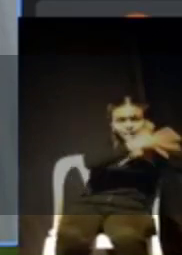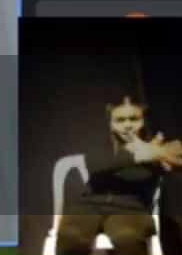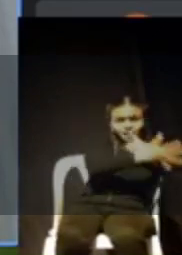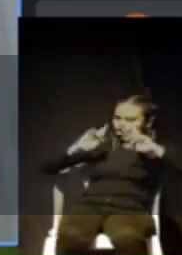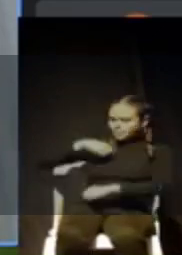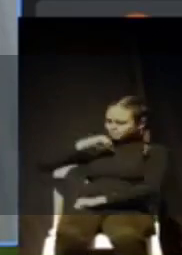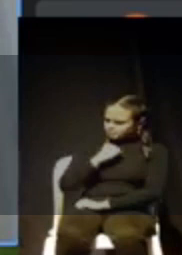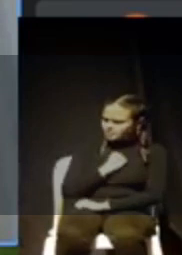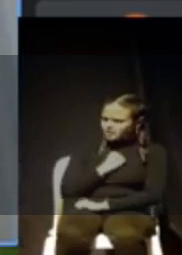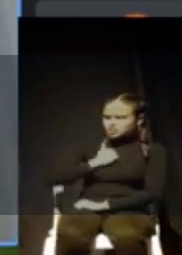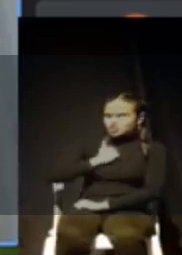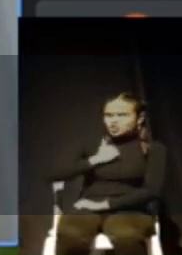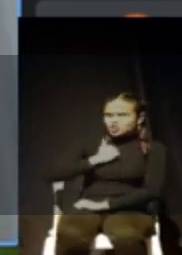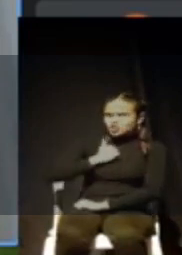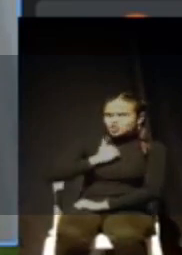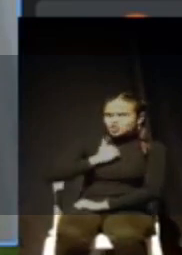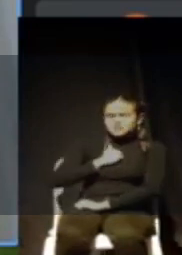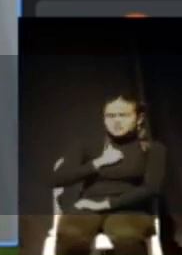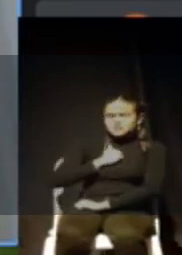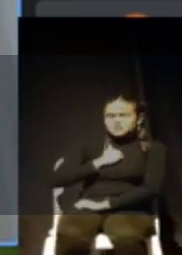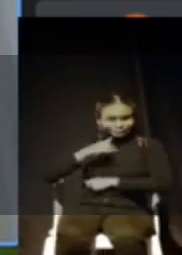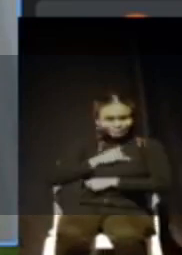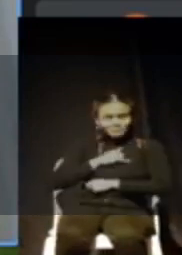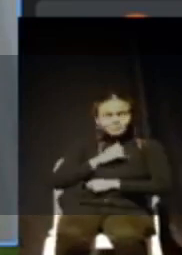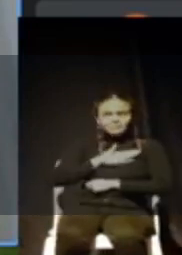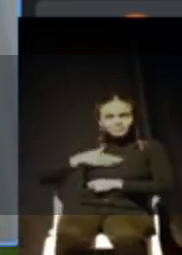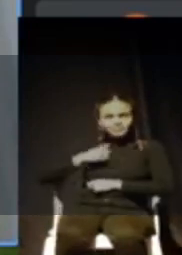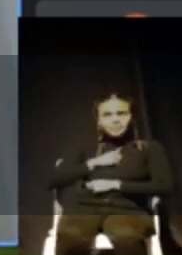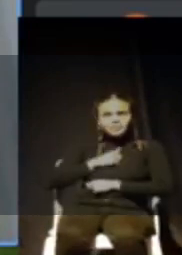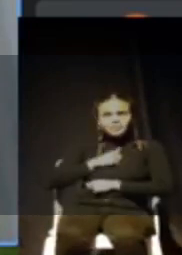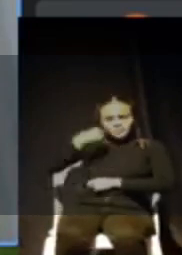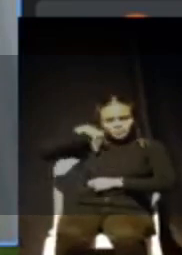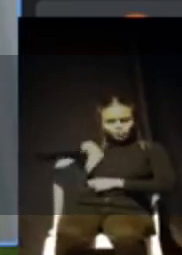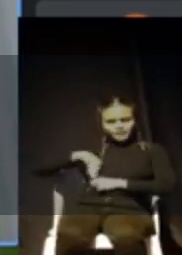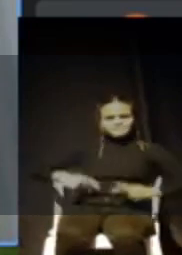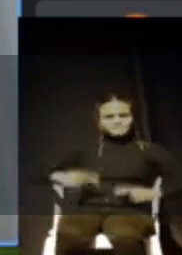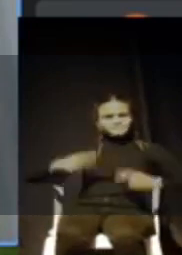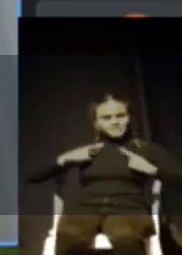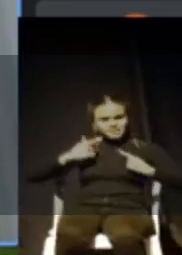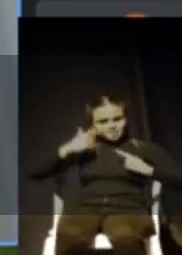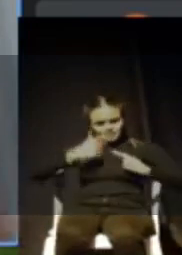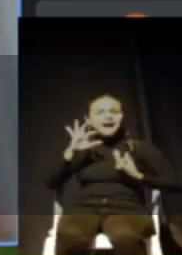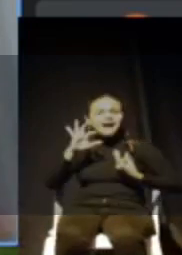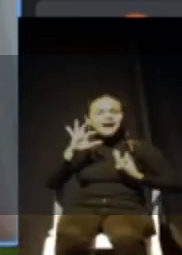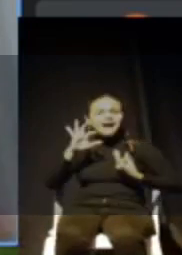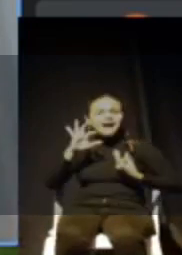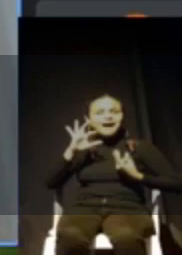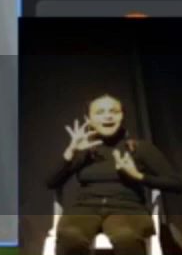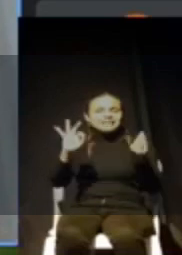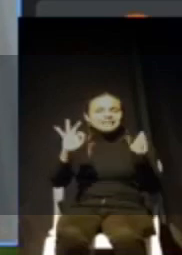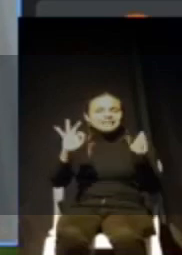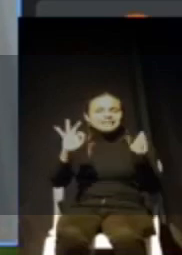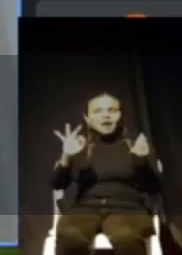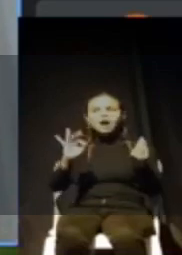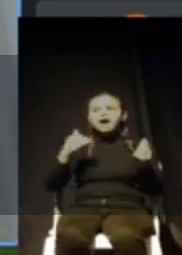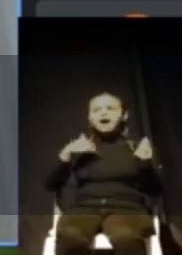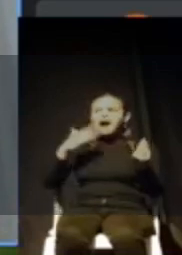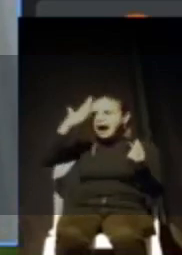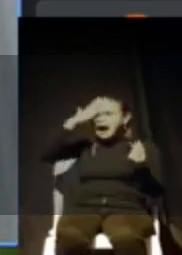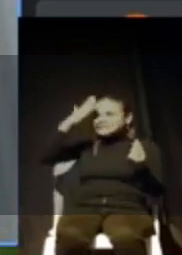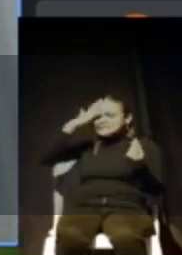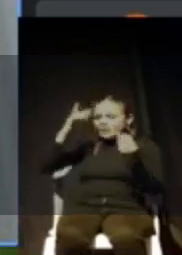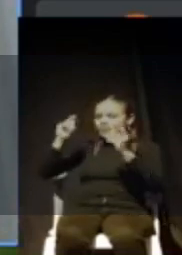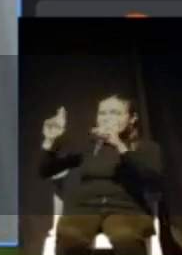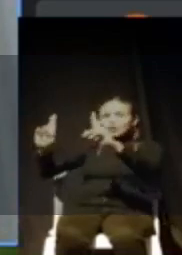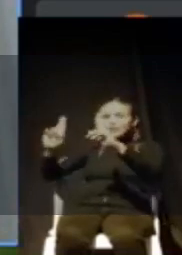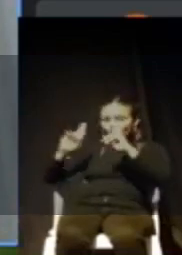reconocimiento, autoestima y legitimación nacional del protagonismo, la identidad y la creatividad de la persona y el pueblo afrocolombiano, legitimándolos en la